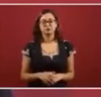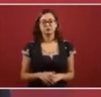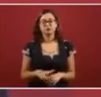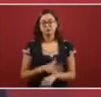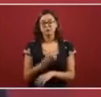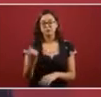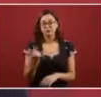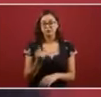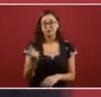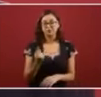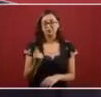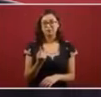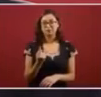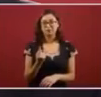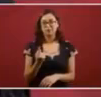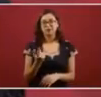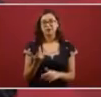porque él